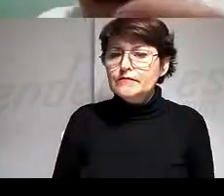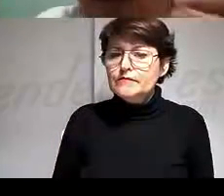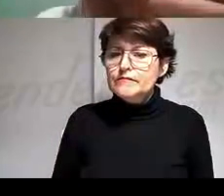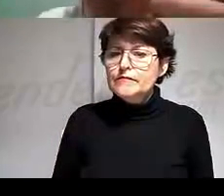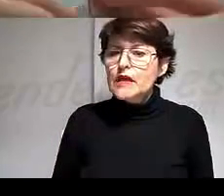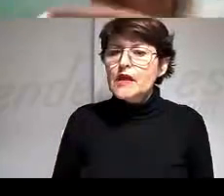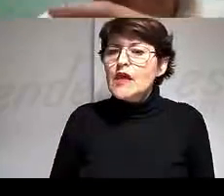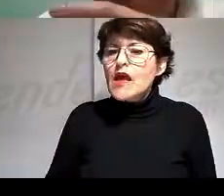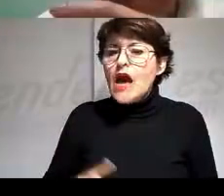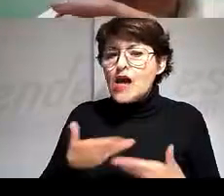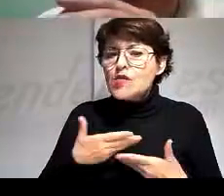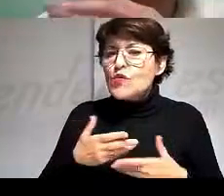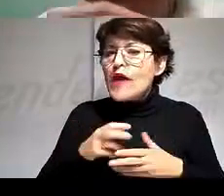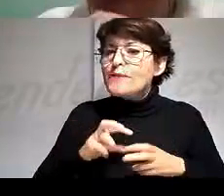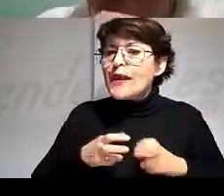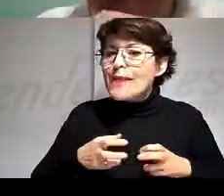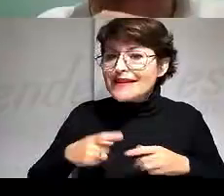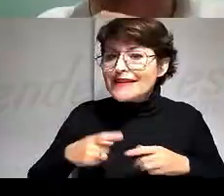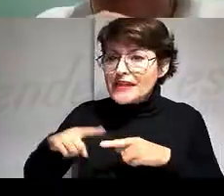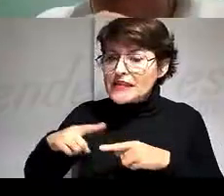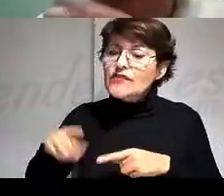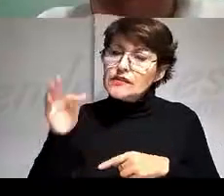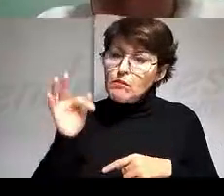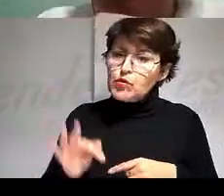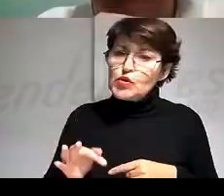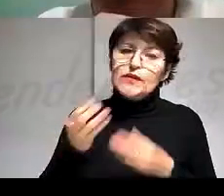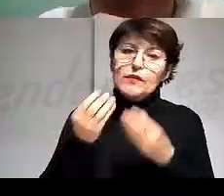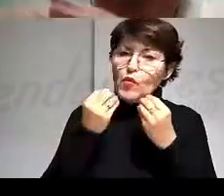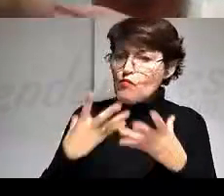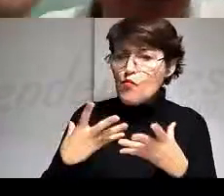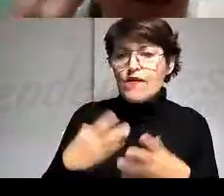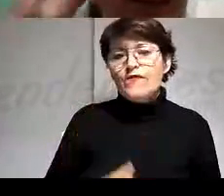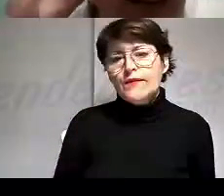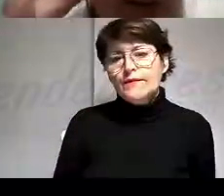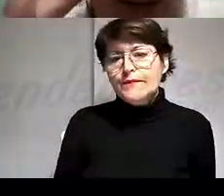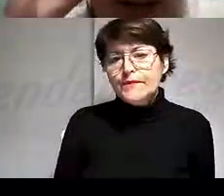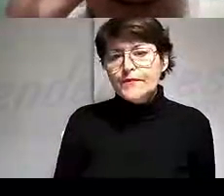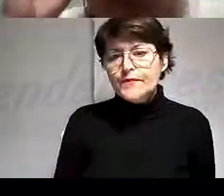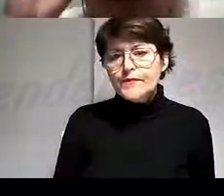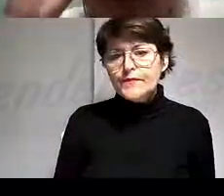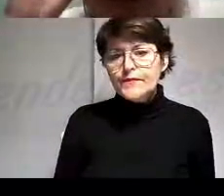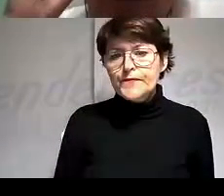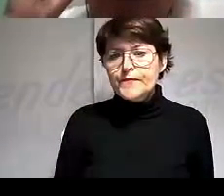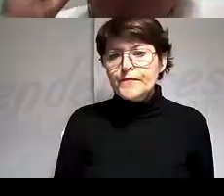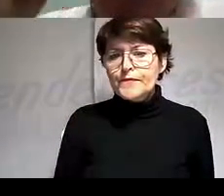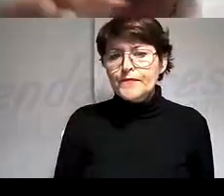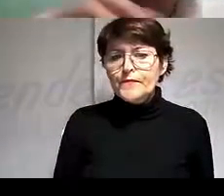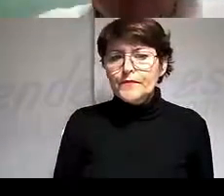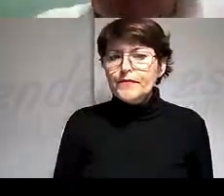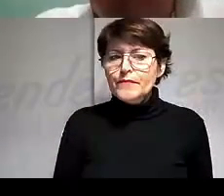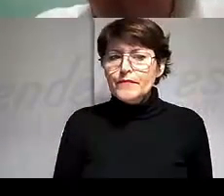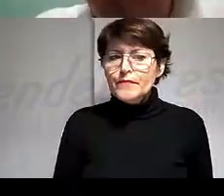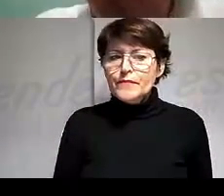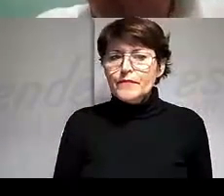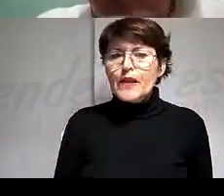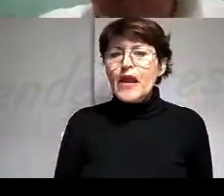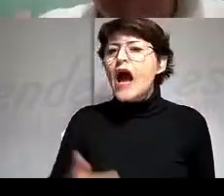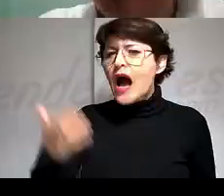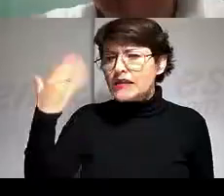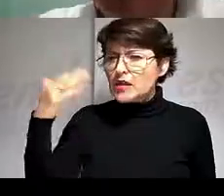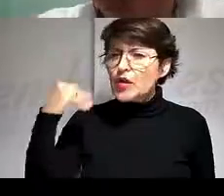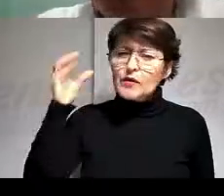como alimento a esas bacterias, o sea que es un elemento súper importante. Creo que en alguna de los webinars anteriores